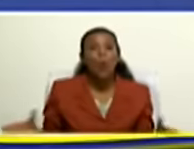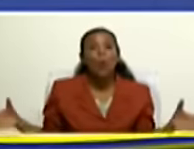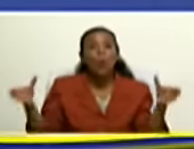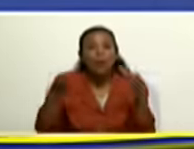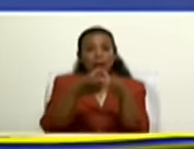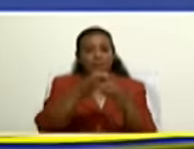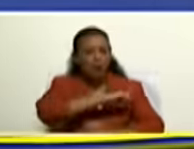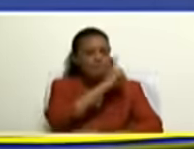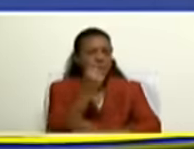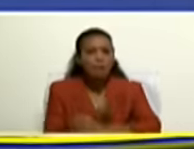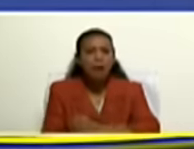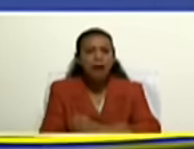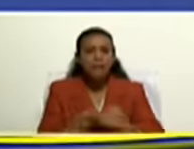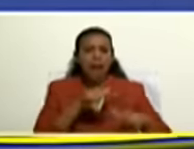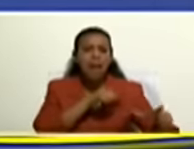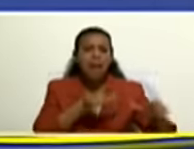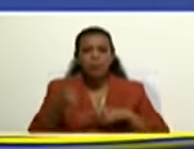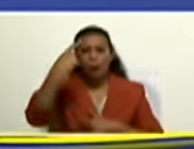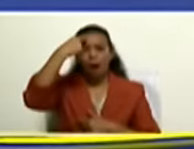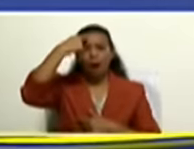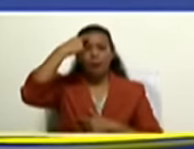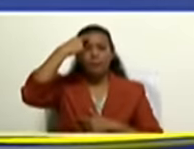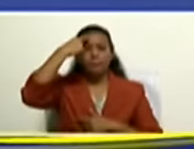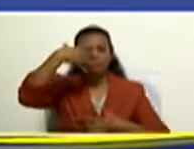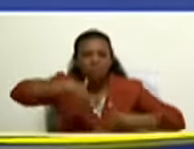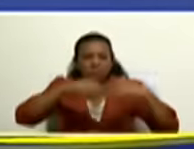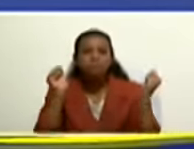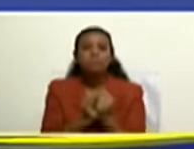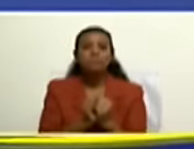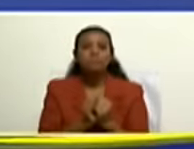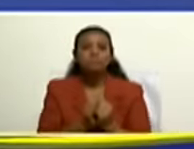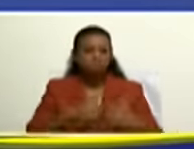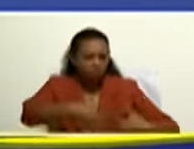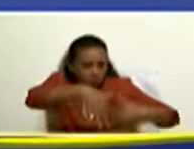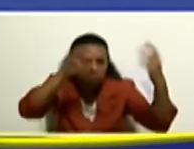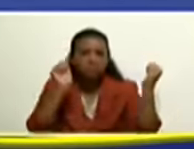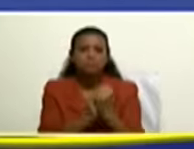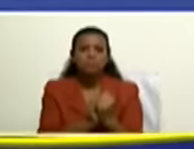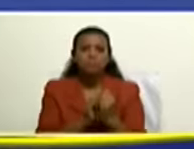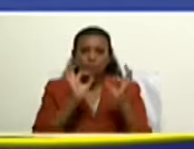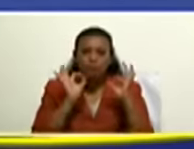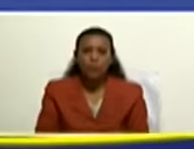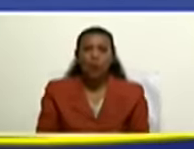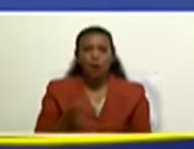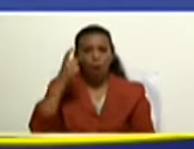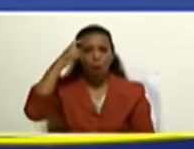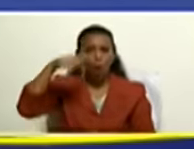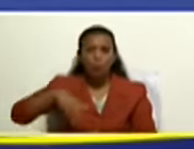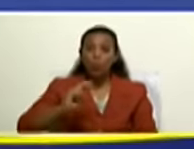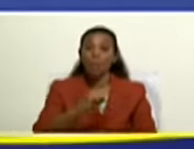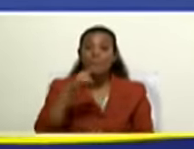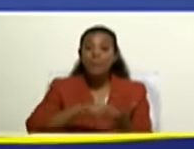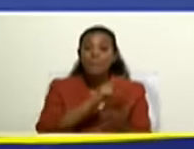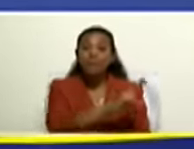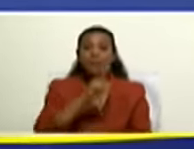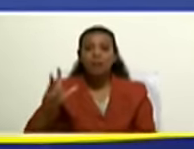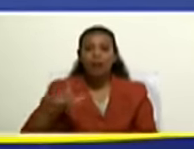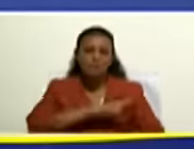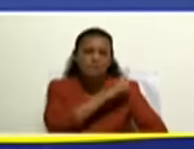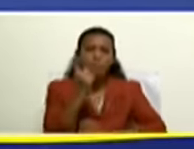organizado, empoderado, listo para cualquier combate. Hoy tenemos una poderosa,